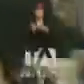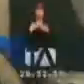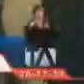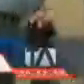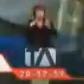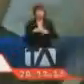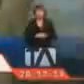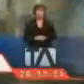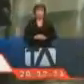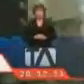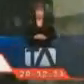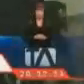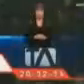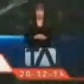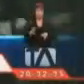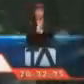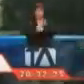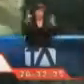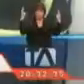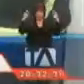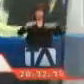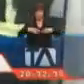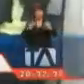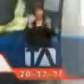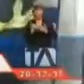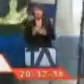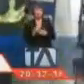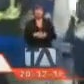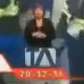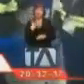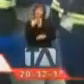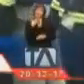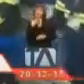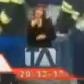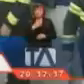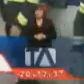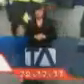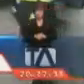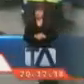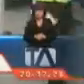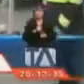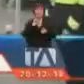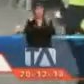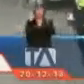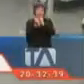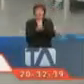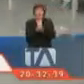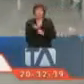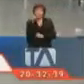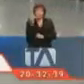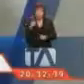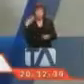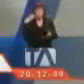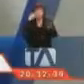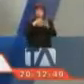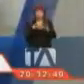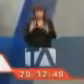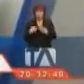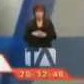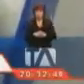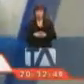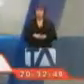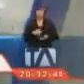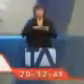migración antes y ahora gracias al perfilamiento llega el pasajero pasa por una máquina del pasaporte